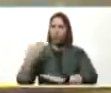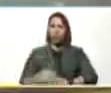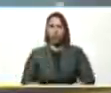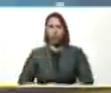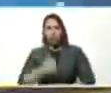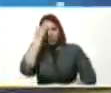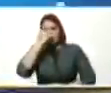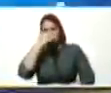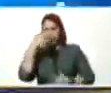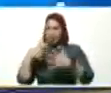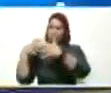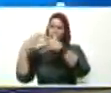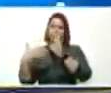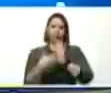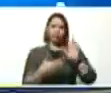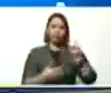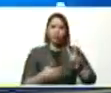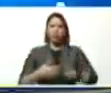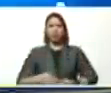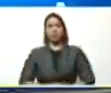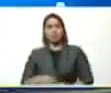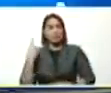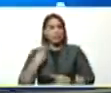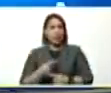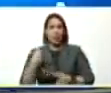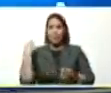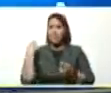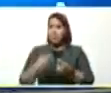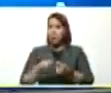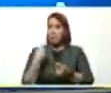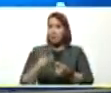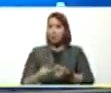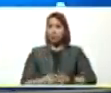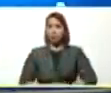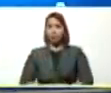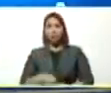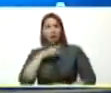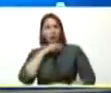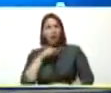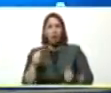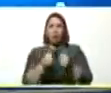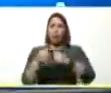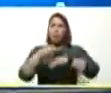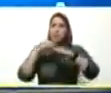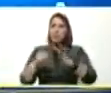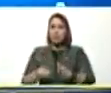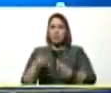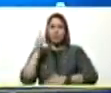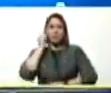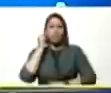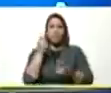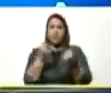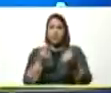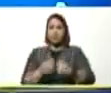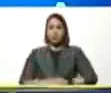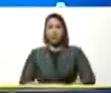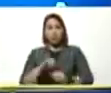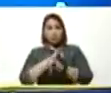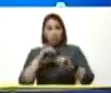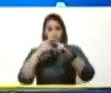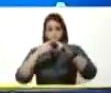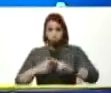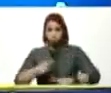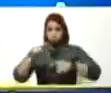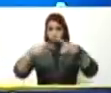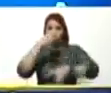Estados Unidos. Parir la platica. Aquí estaba hablando con la ministra de Finanzas, ya el presupuesto del